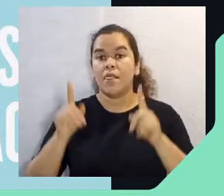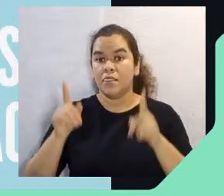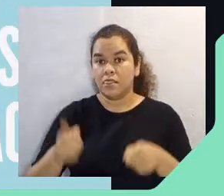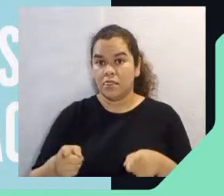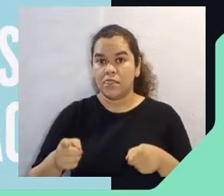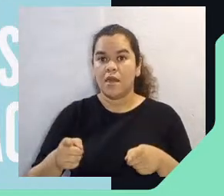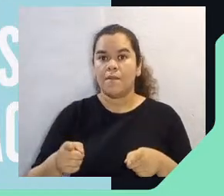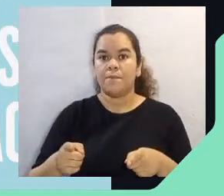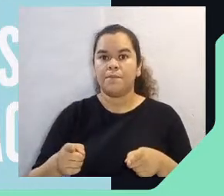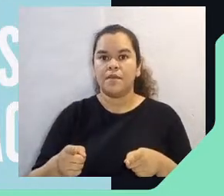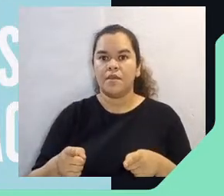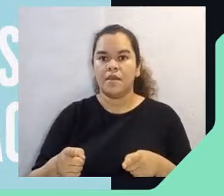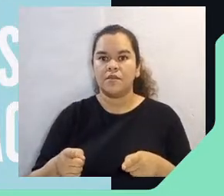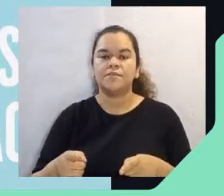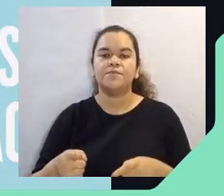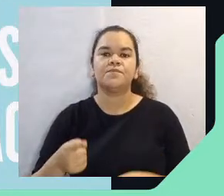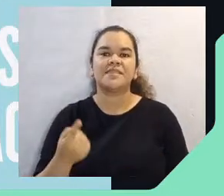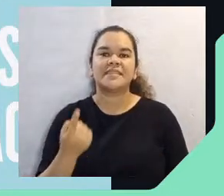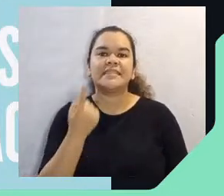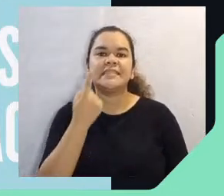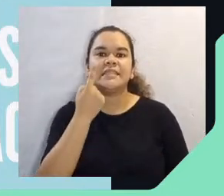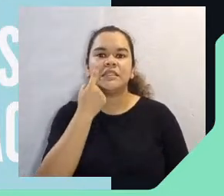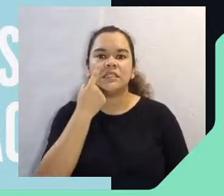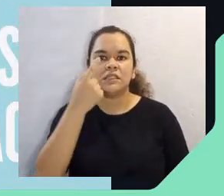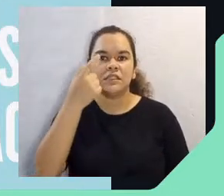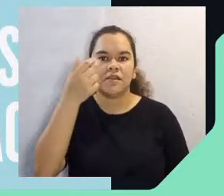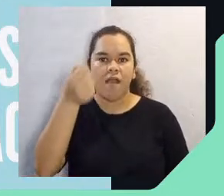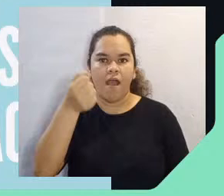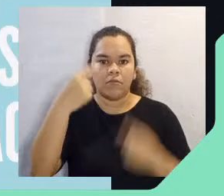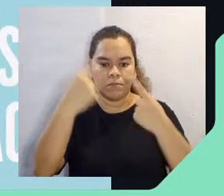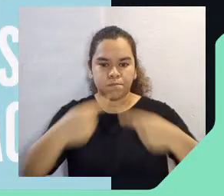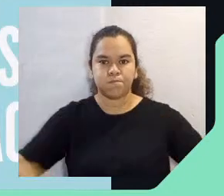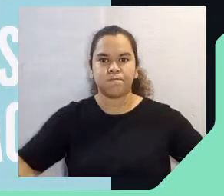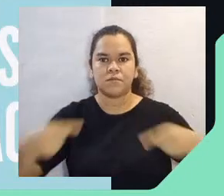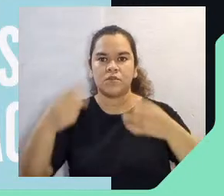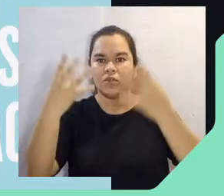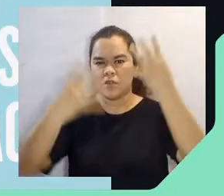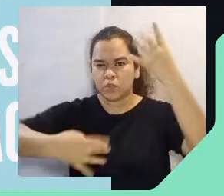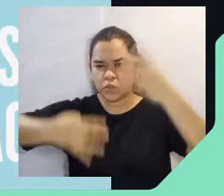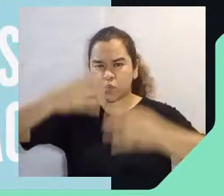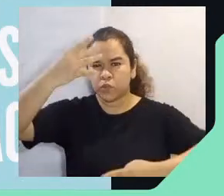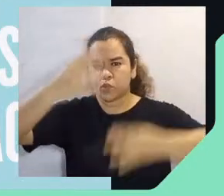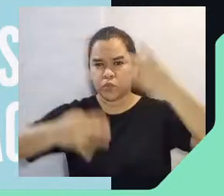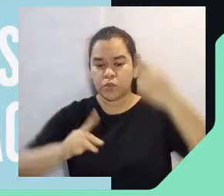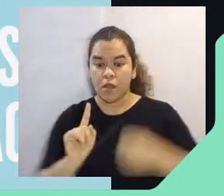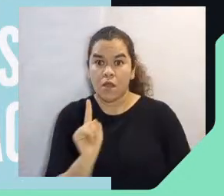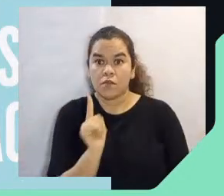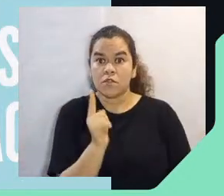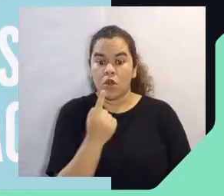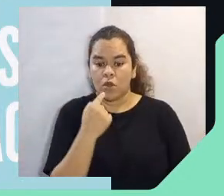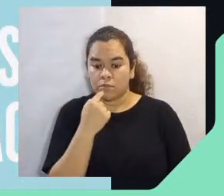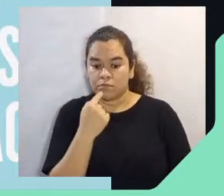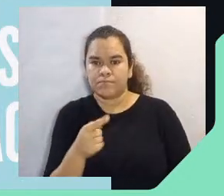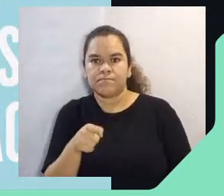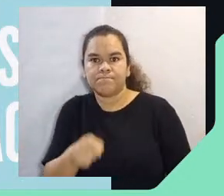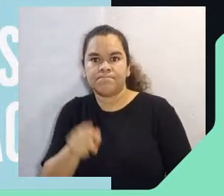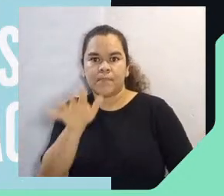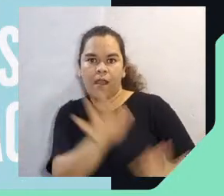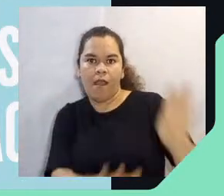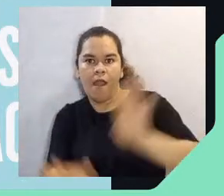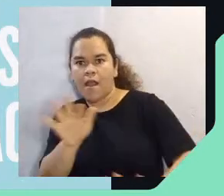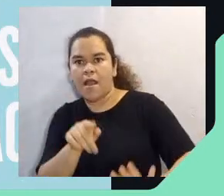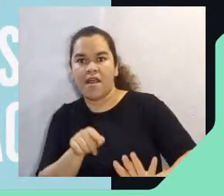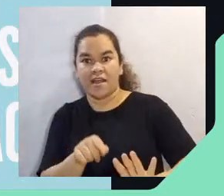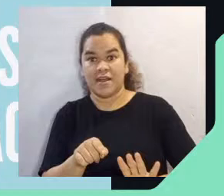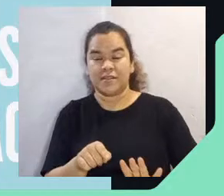nube distribuida, hiperautomatización, todo está yendo, todas las empresas